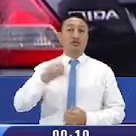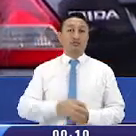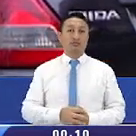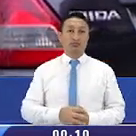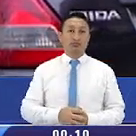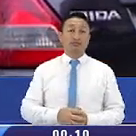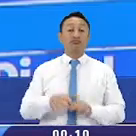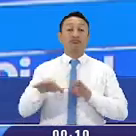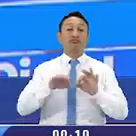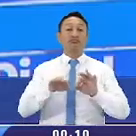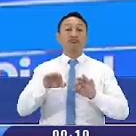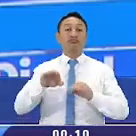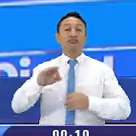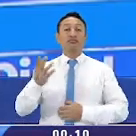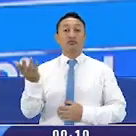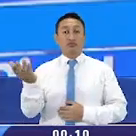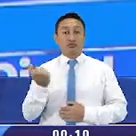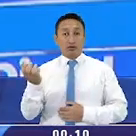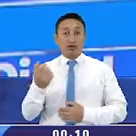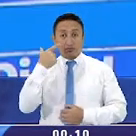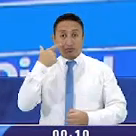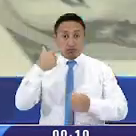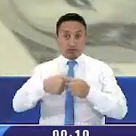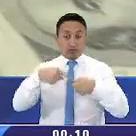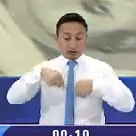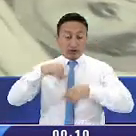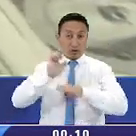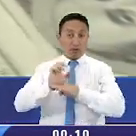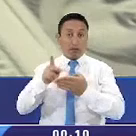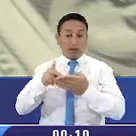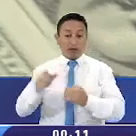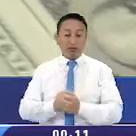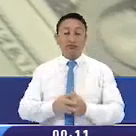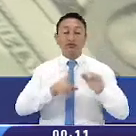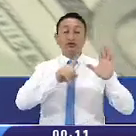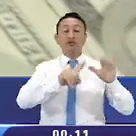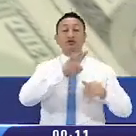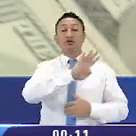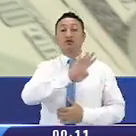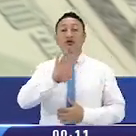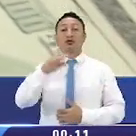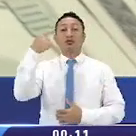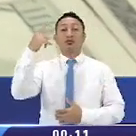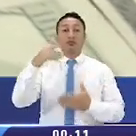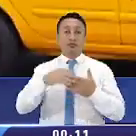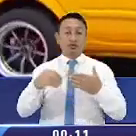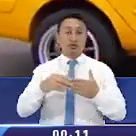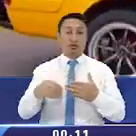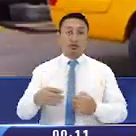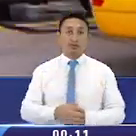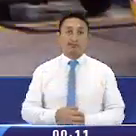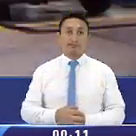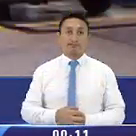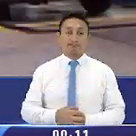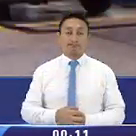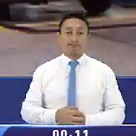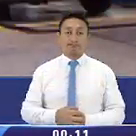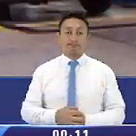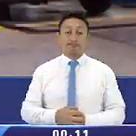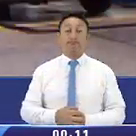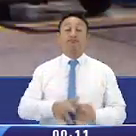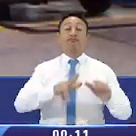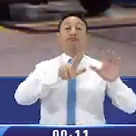subsidio a la gasolina extra y ecop país le cuesta a Ecuador unos 644 millones de al año además cerca de